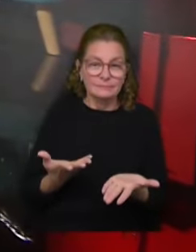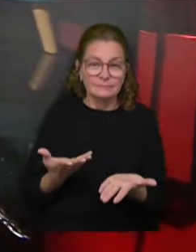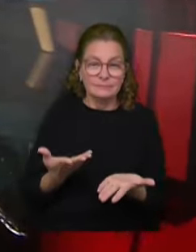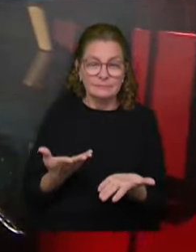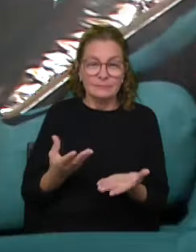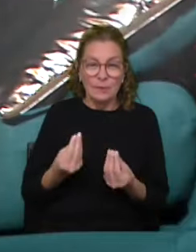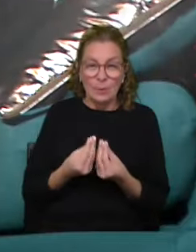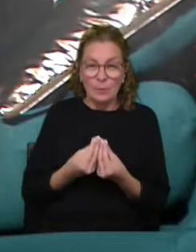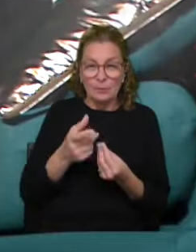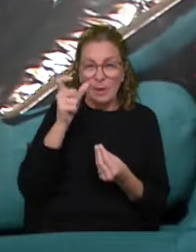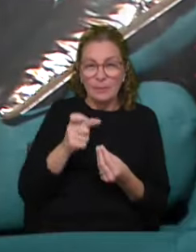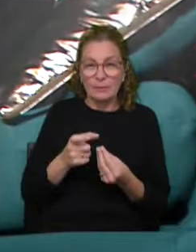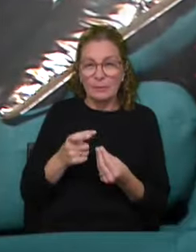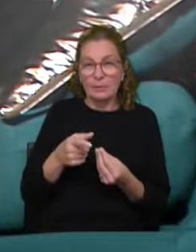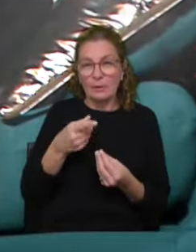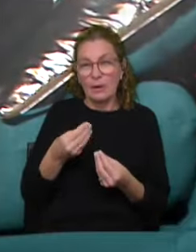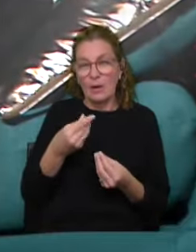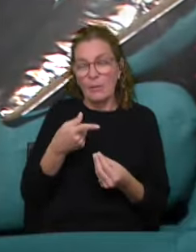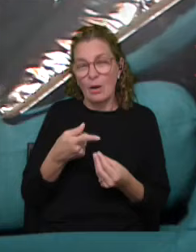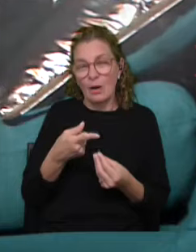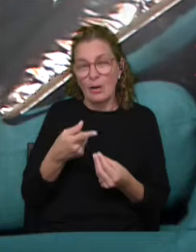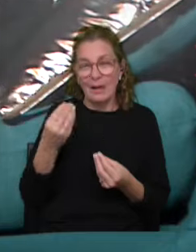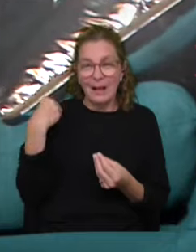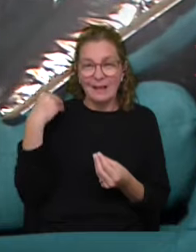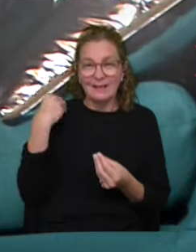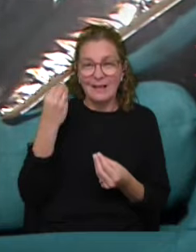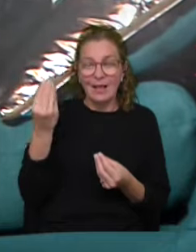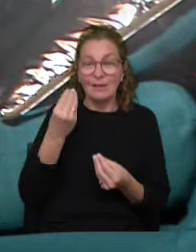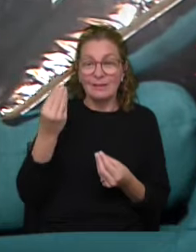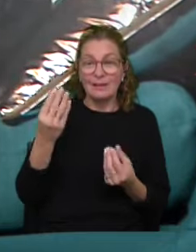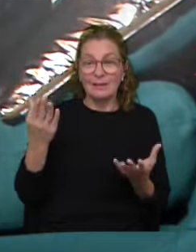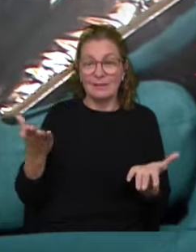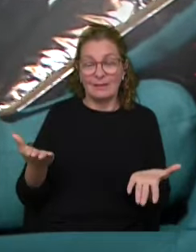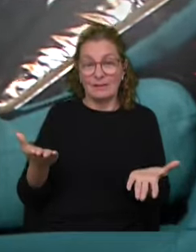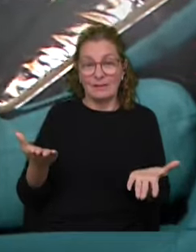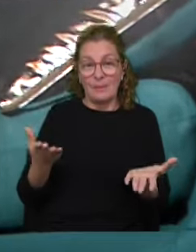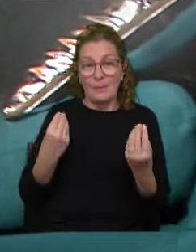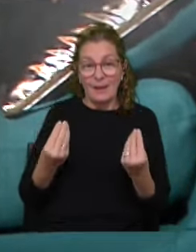Posición. Mucha gente se quejó. Bueno, los voy a agarrar cansados el sábado, le digo.